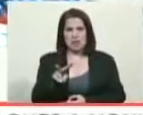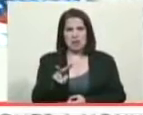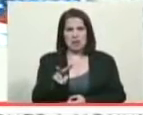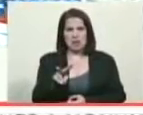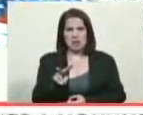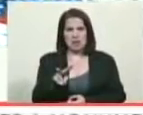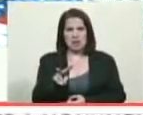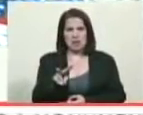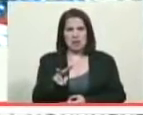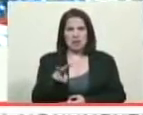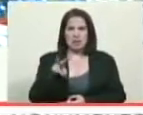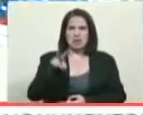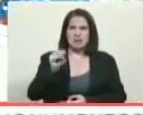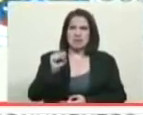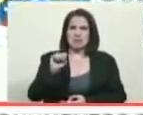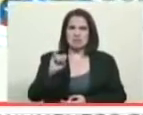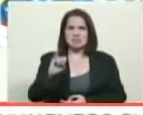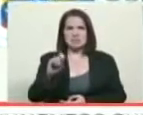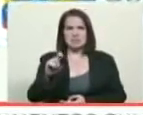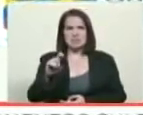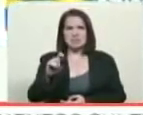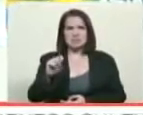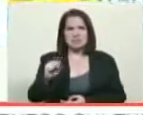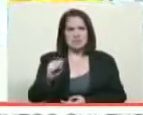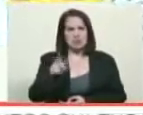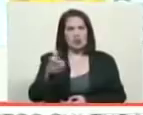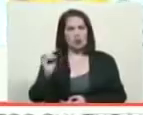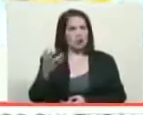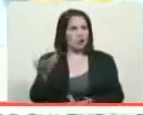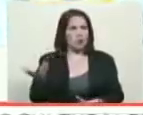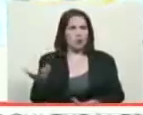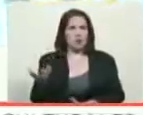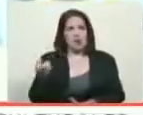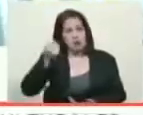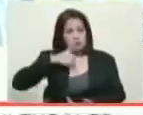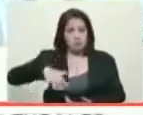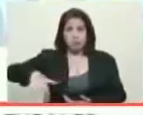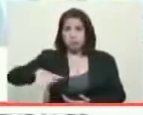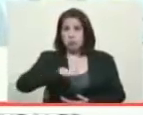se mete en consejos se meten con todo el pueblo de venezuela